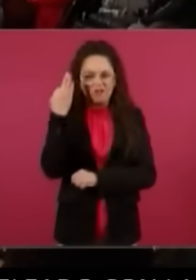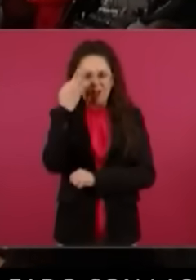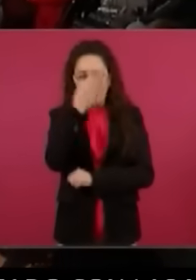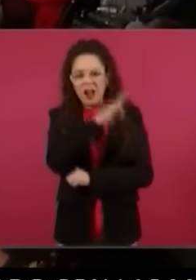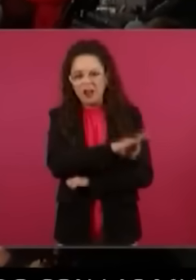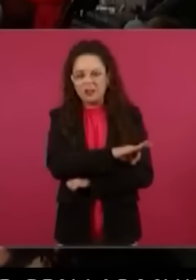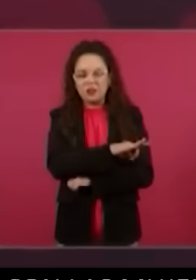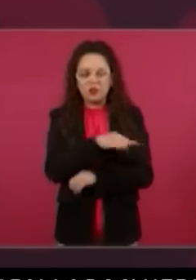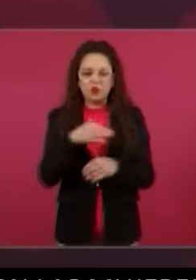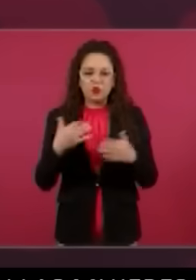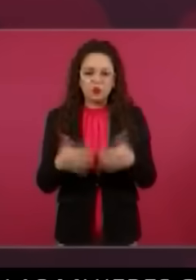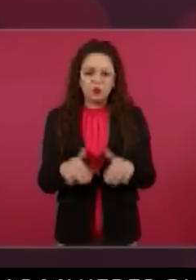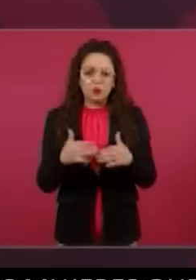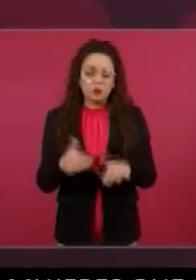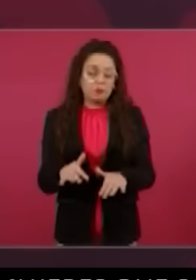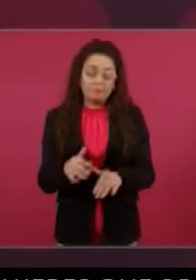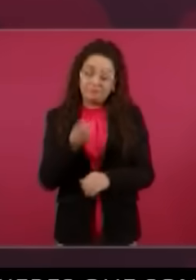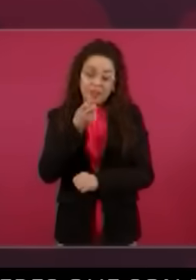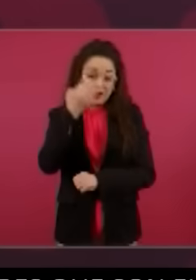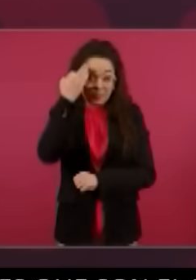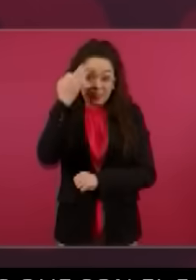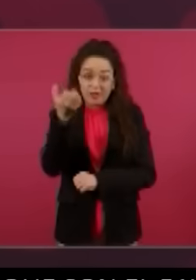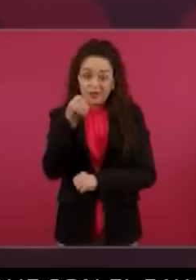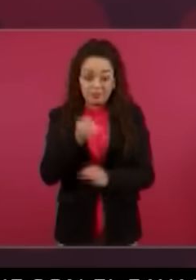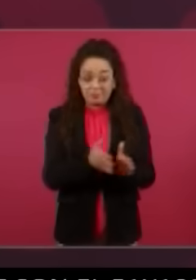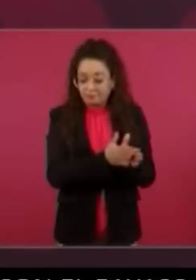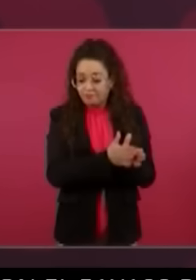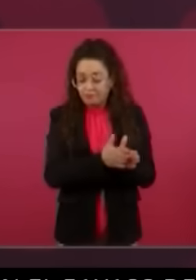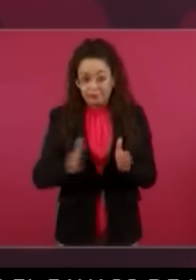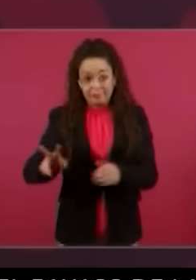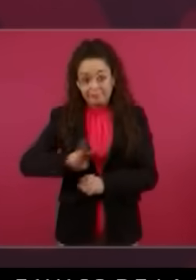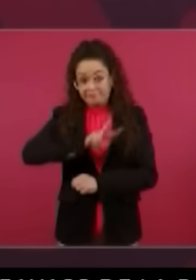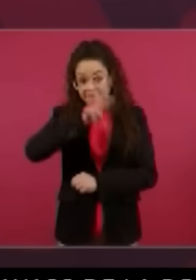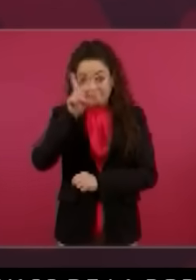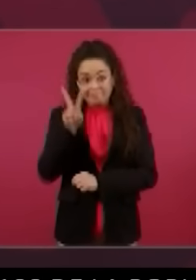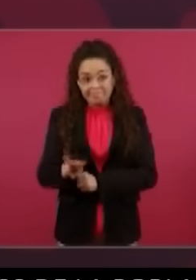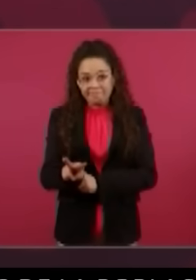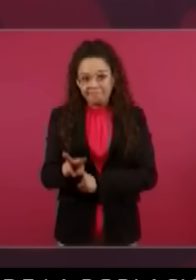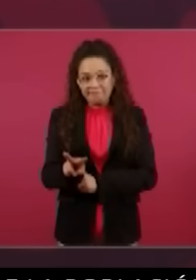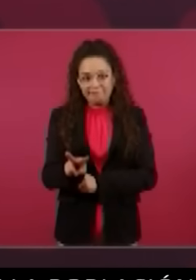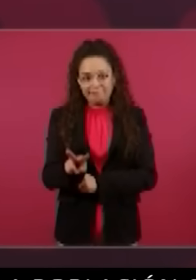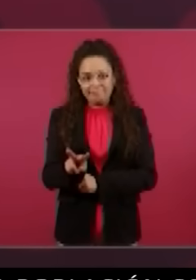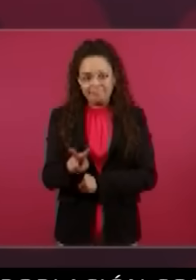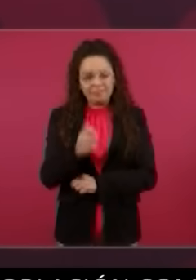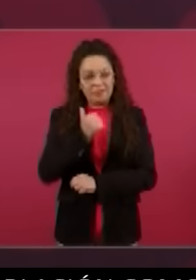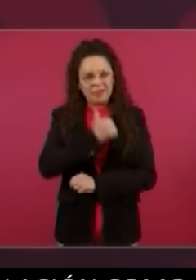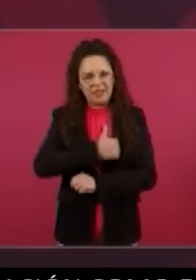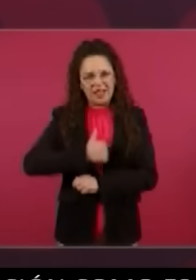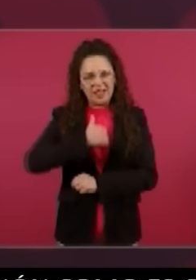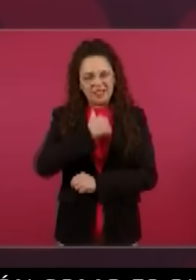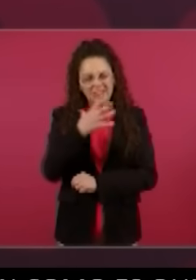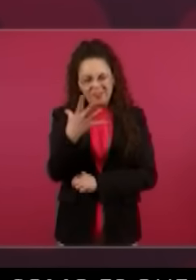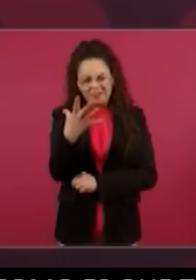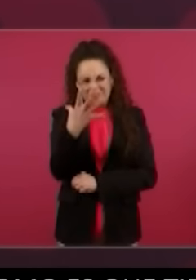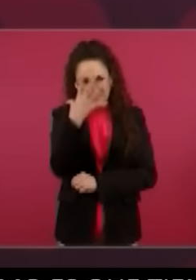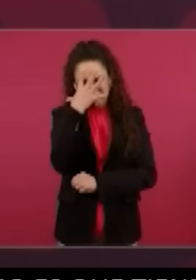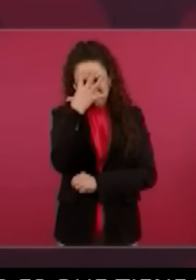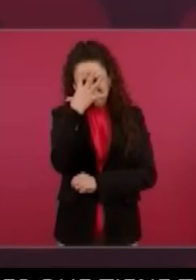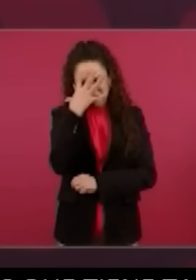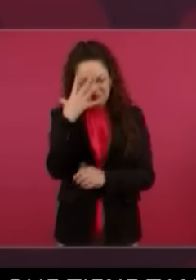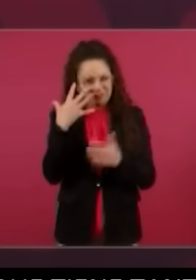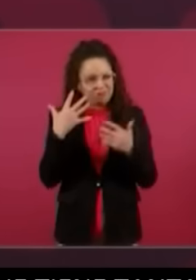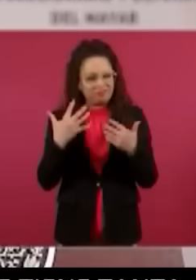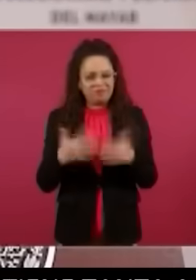costos. Quien dijo que gobernaría sin mentir, robar ni traicionar, a eso se ha dedicado de tiempo